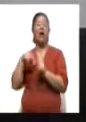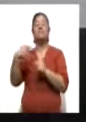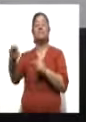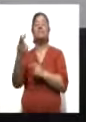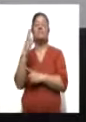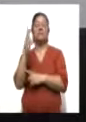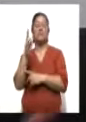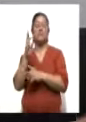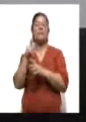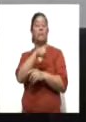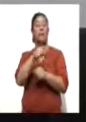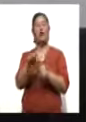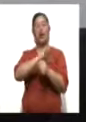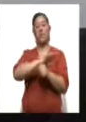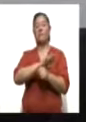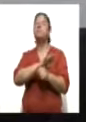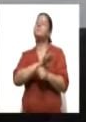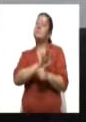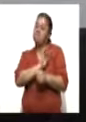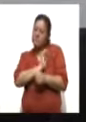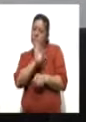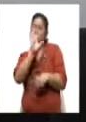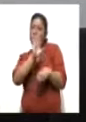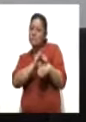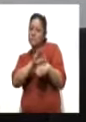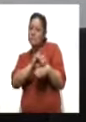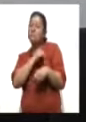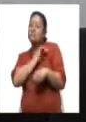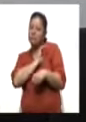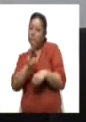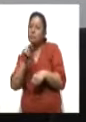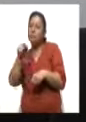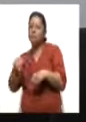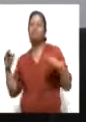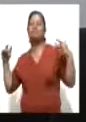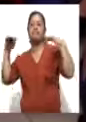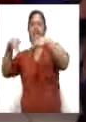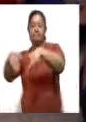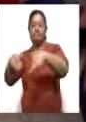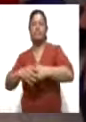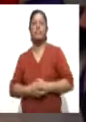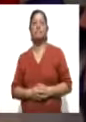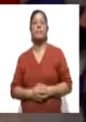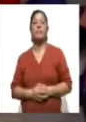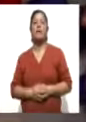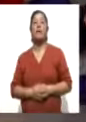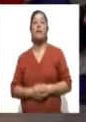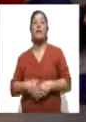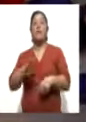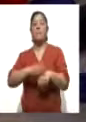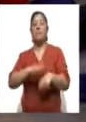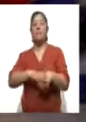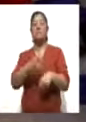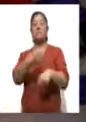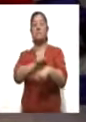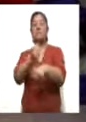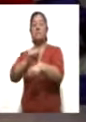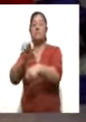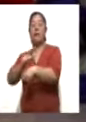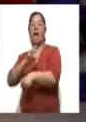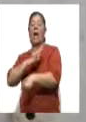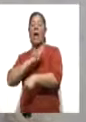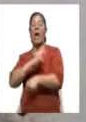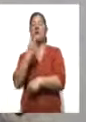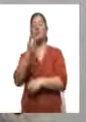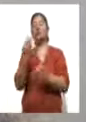entonces la contingencia permita que sí se pueda llevar a cabo. Para las próximas semanas se planea realizar